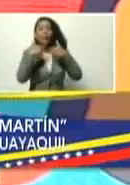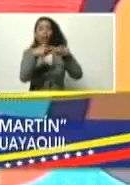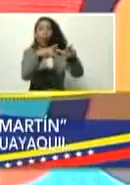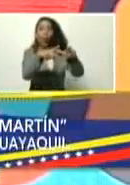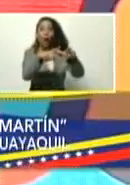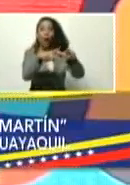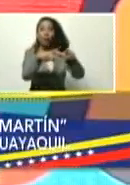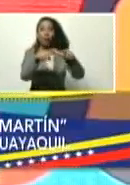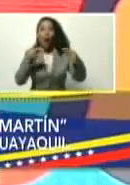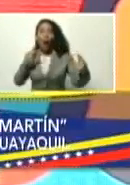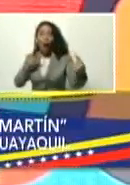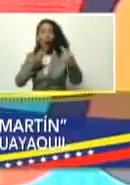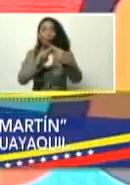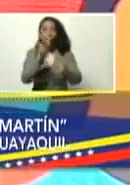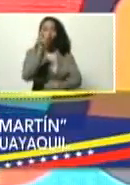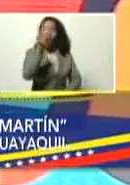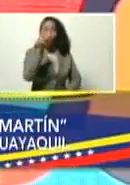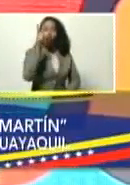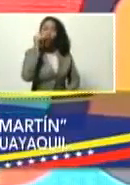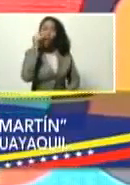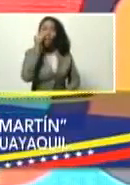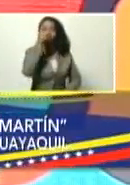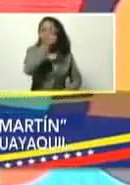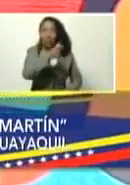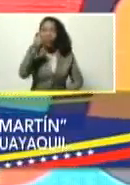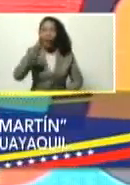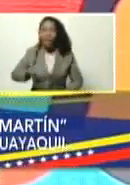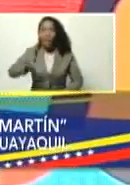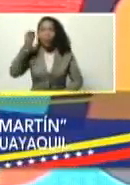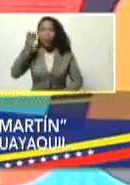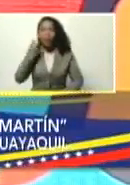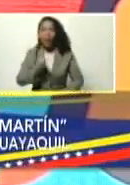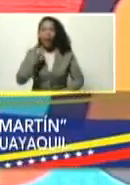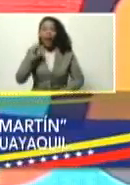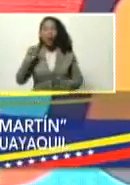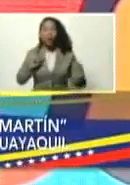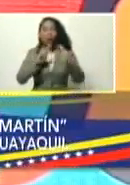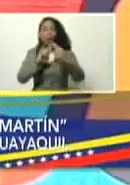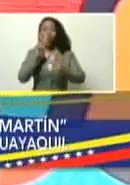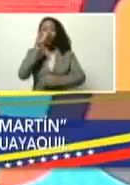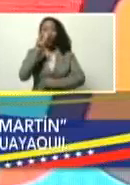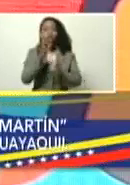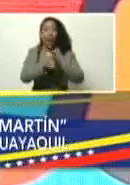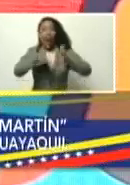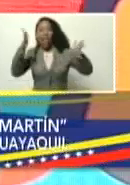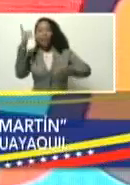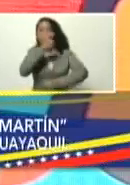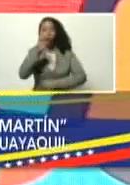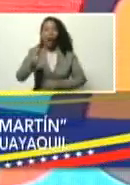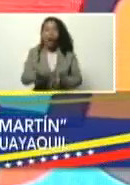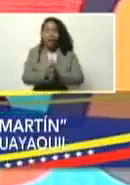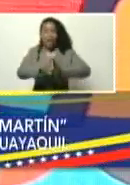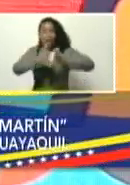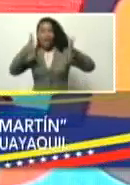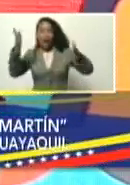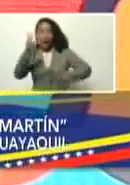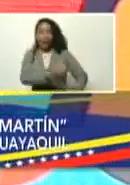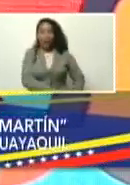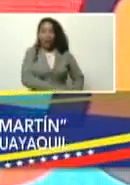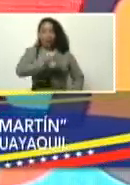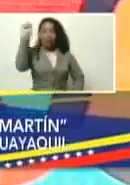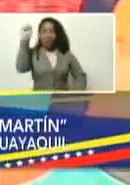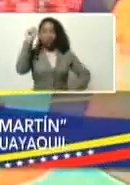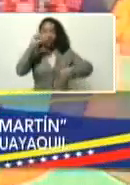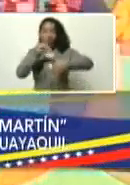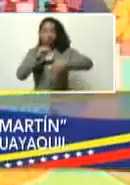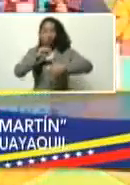el encuentro de dos titanes, el encuentro de los dos gigantes, el gran libertador del sur, José de